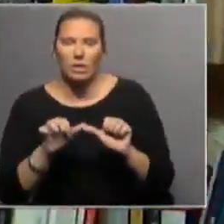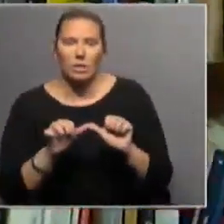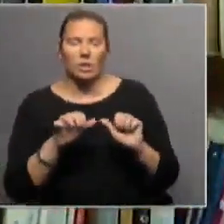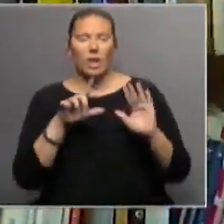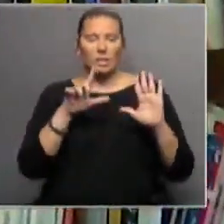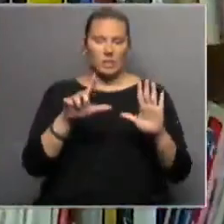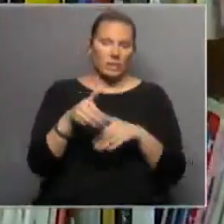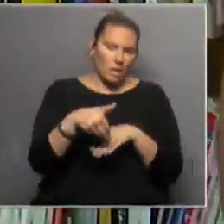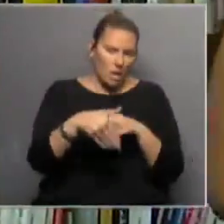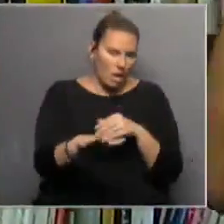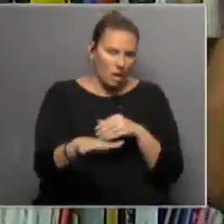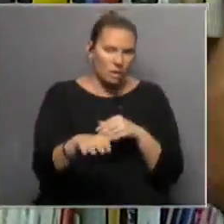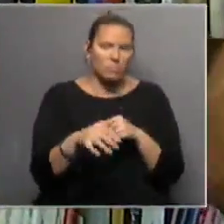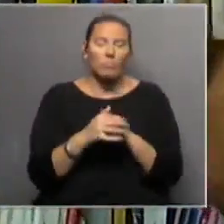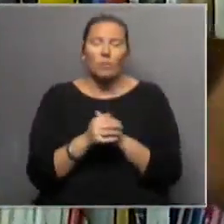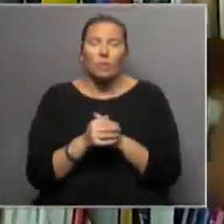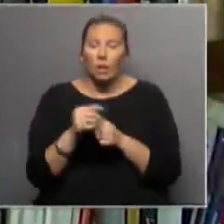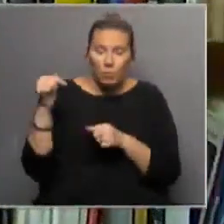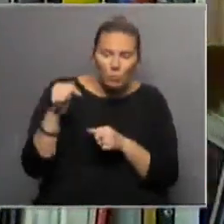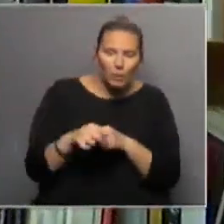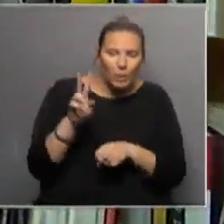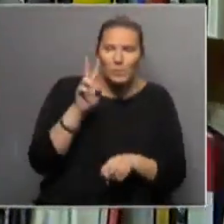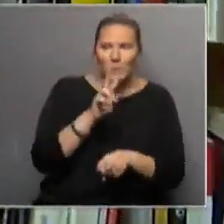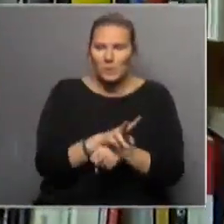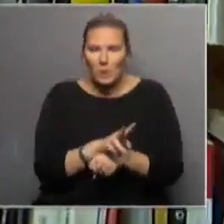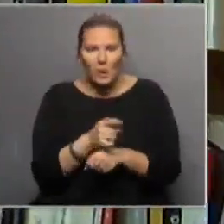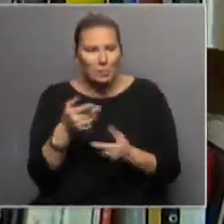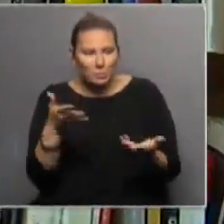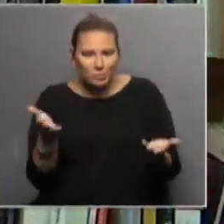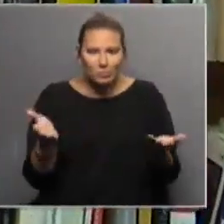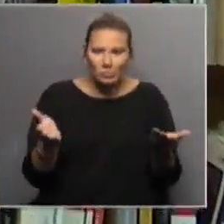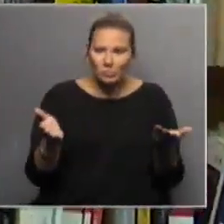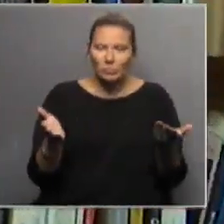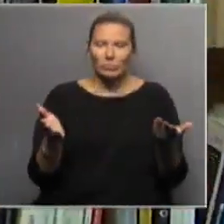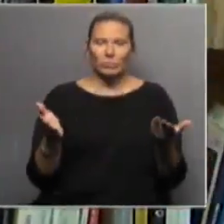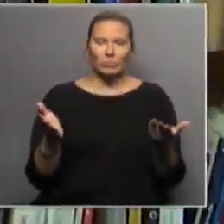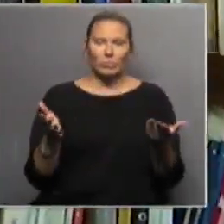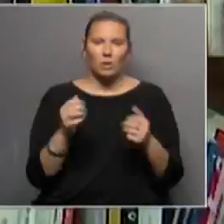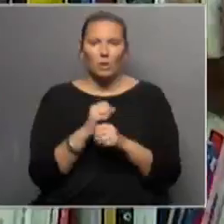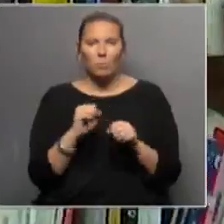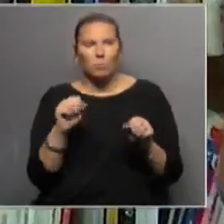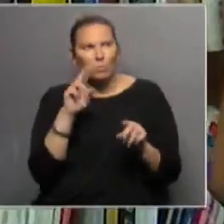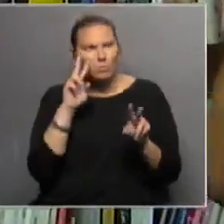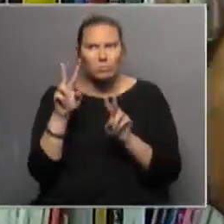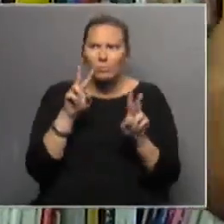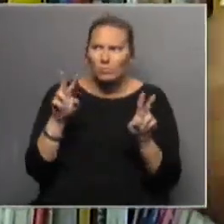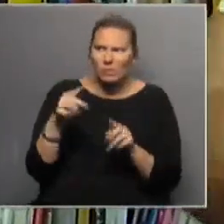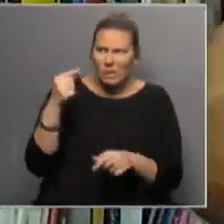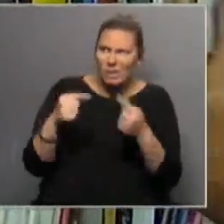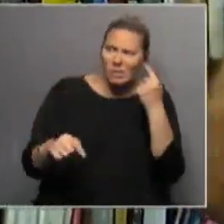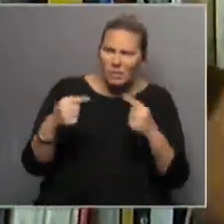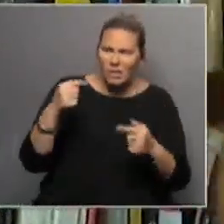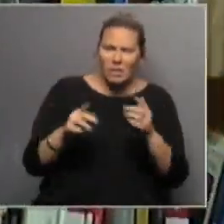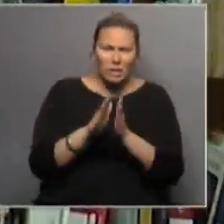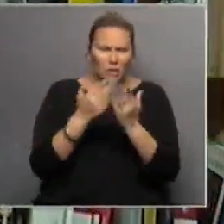horas. Y bueno, vénganse a visitar. Acá estamos, podemos ver que hay una variedad muy grande